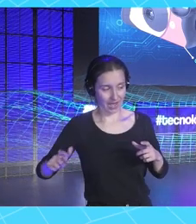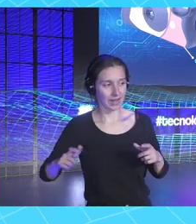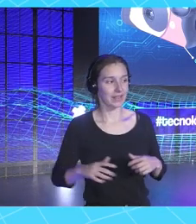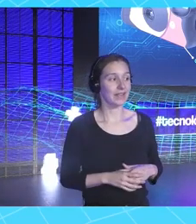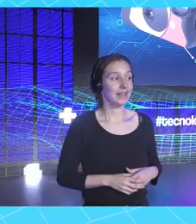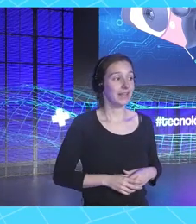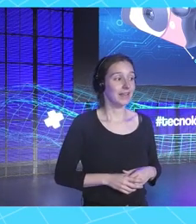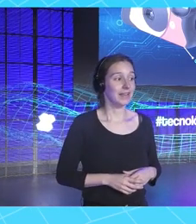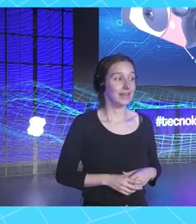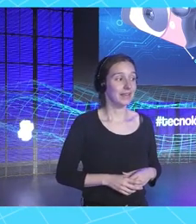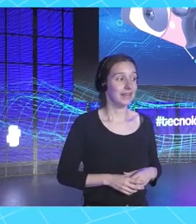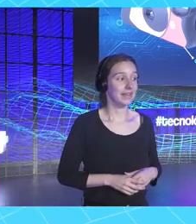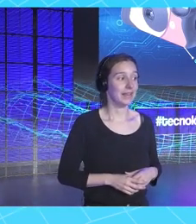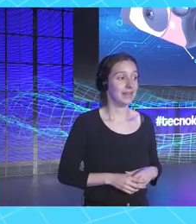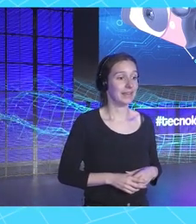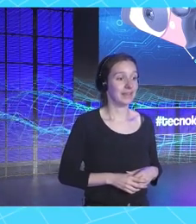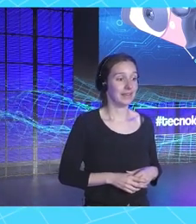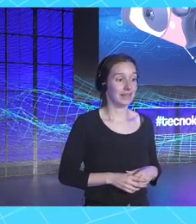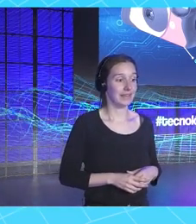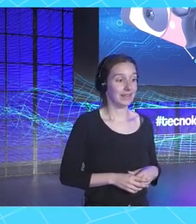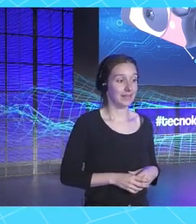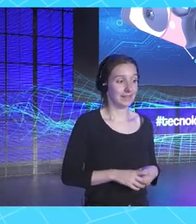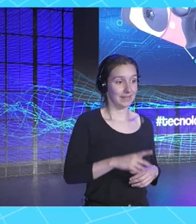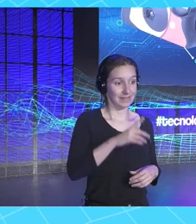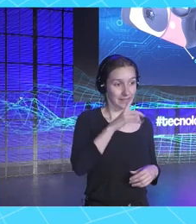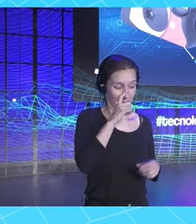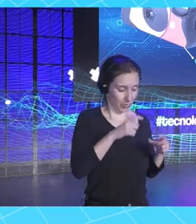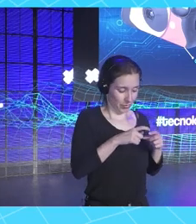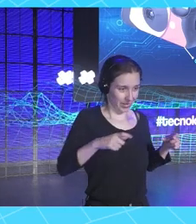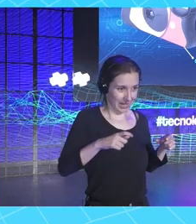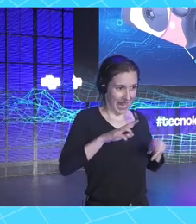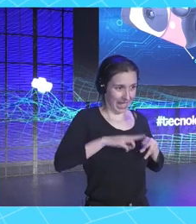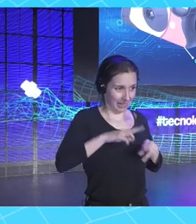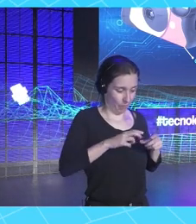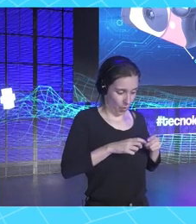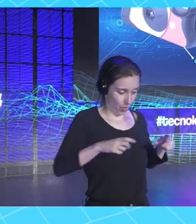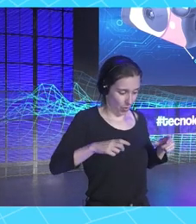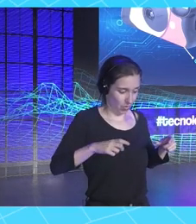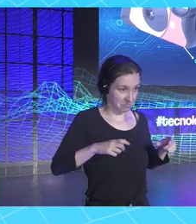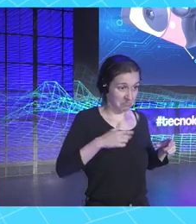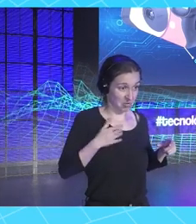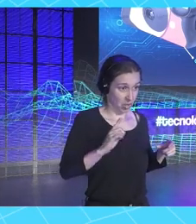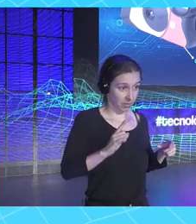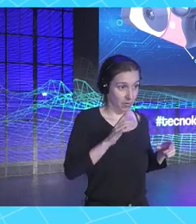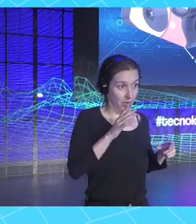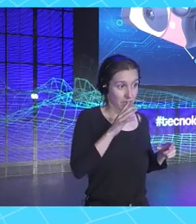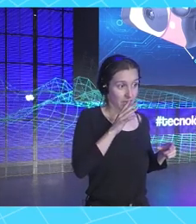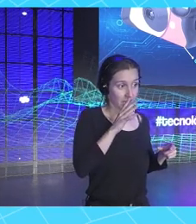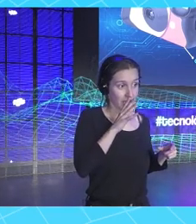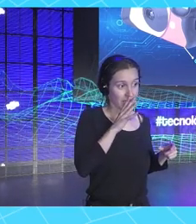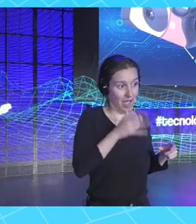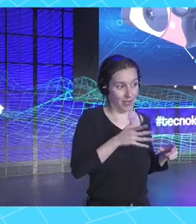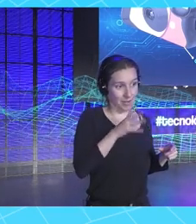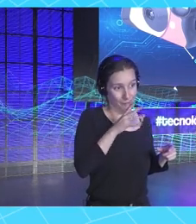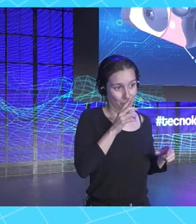y las abrías bueno Tenían un pequeño negativo de las fotos no sé si os acordáis a nadie nadie quería el negativo no es como ahora que por el covid todo el mundo